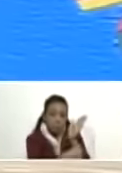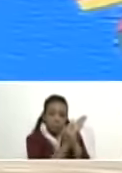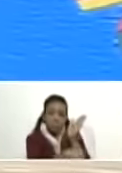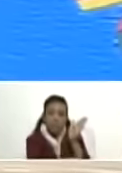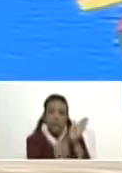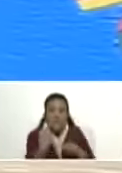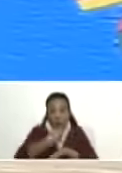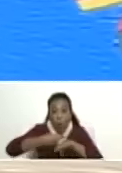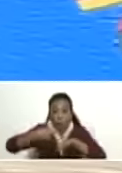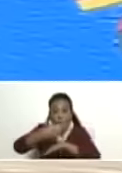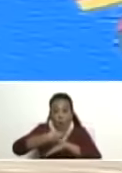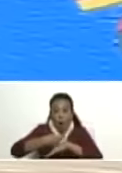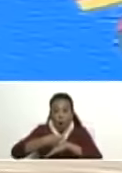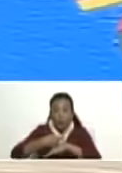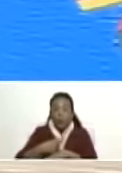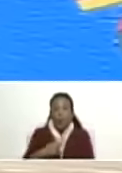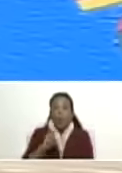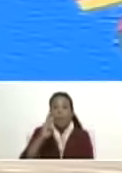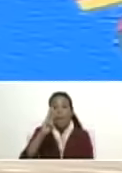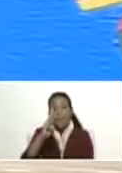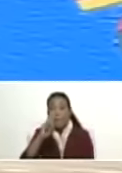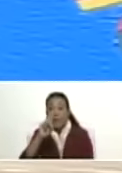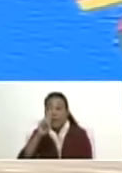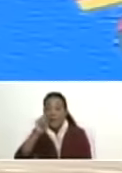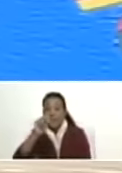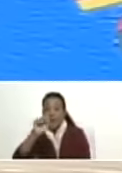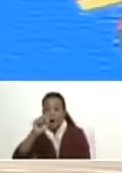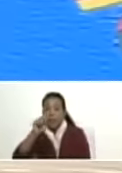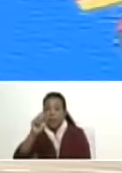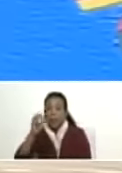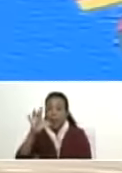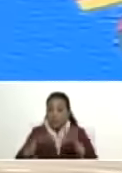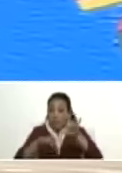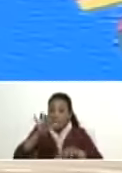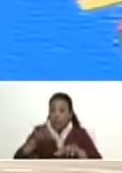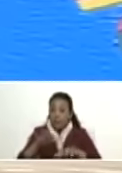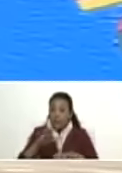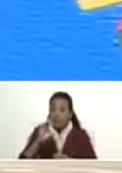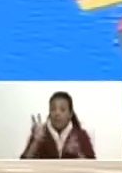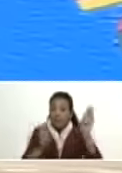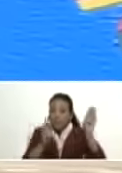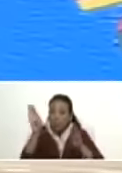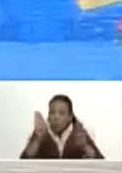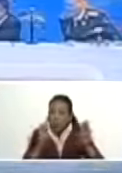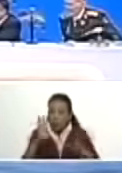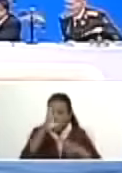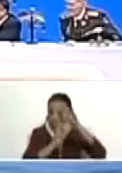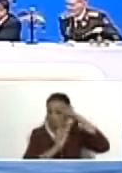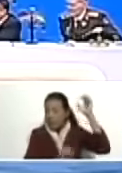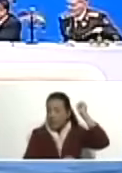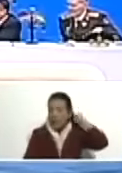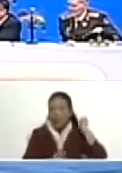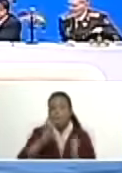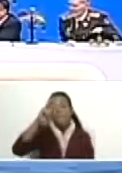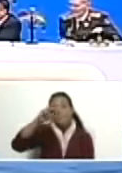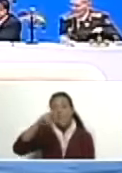del gobierno británico, el secretario de Relaciones Exteriores, el canciller Mitchell